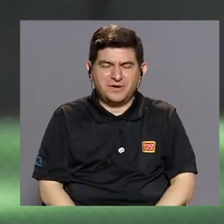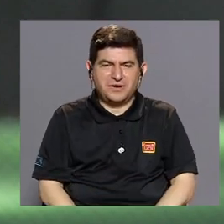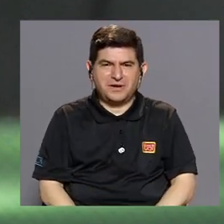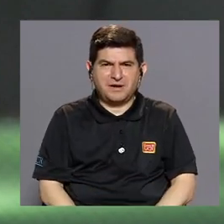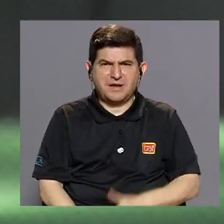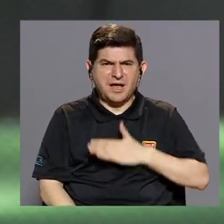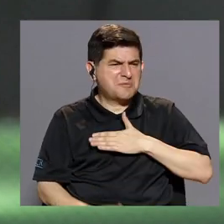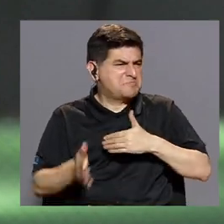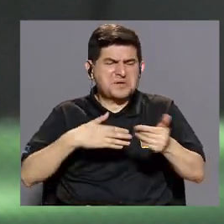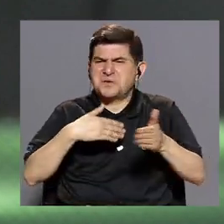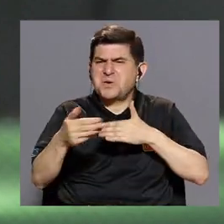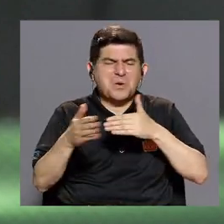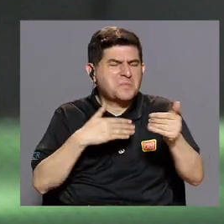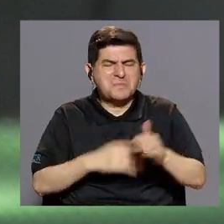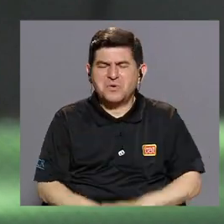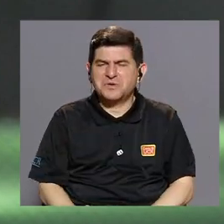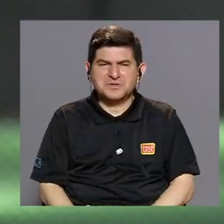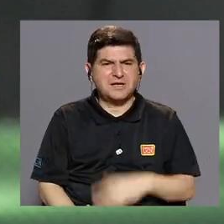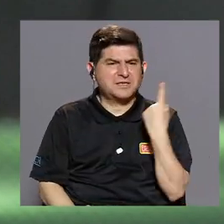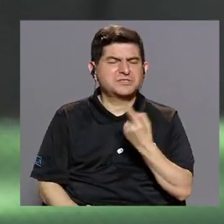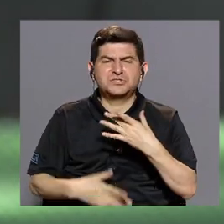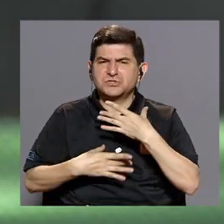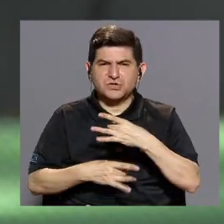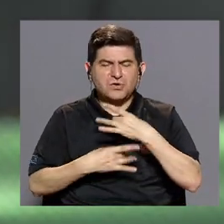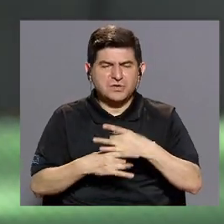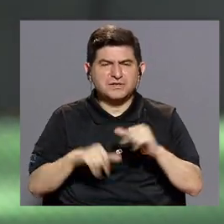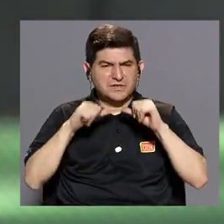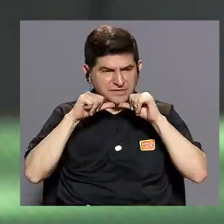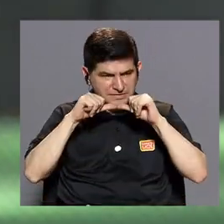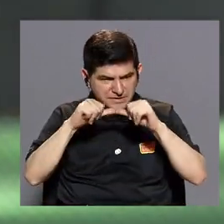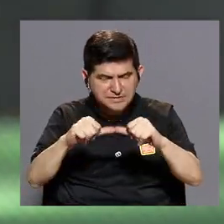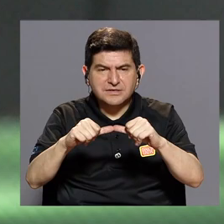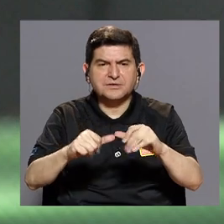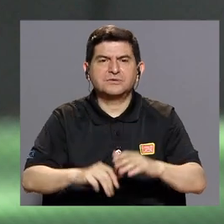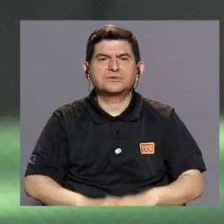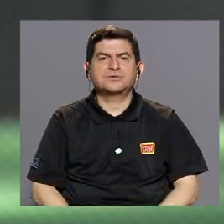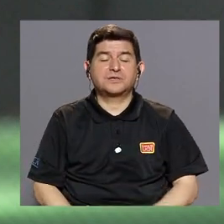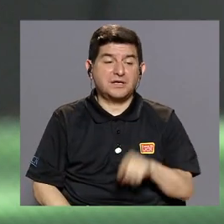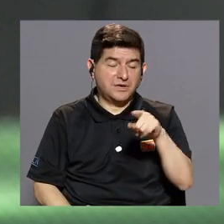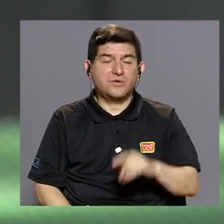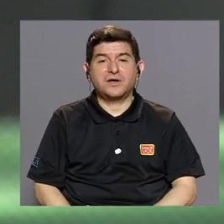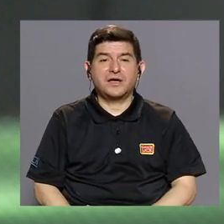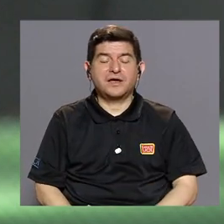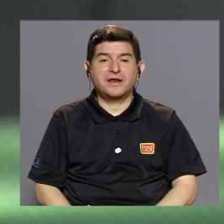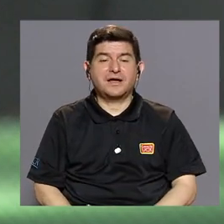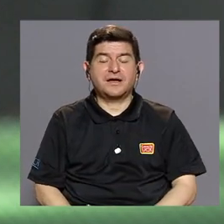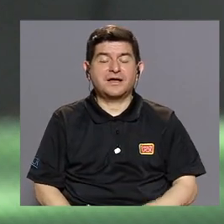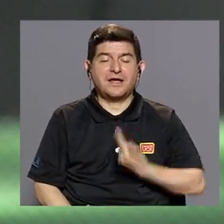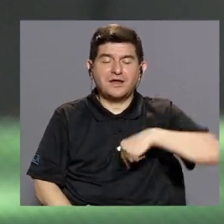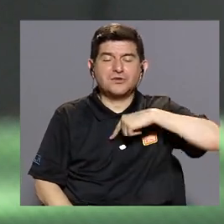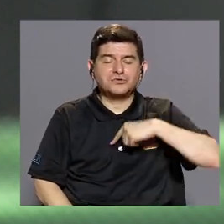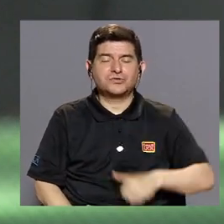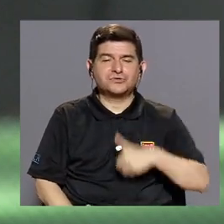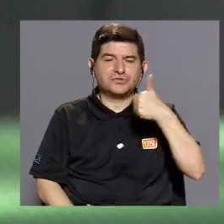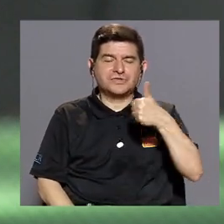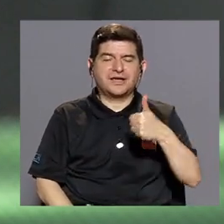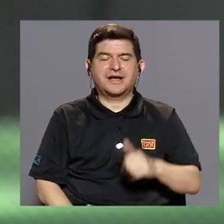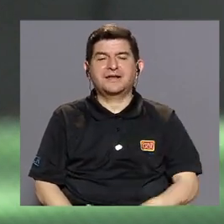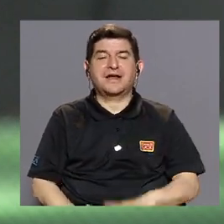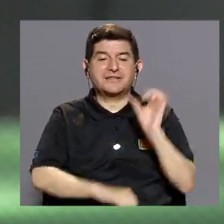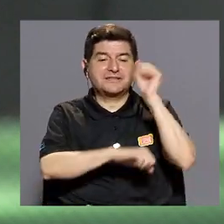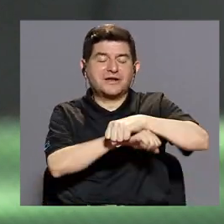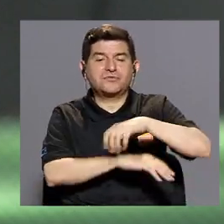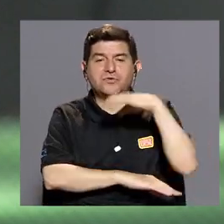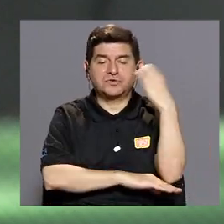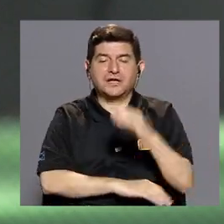A mí lo único que me importa y lo único que me interesaba en ese momento, y lo sigue siendo, y era Barranquilla, veníamos de ganar, y teníamos un día de recuperación con